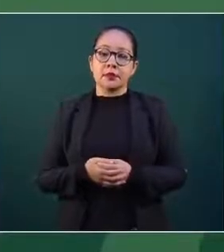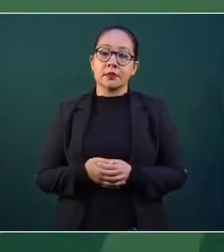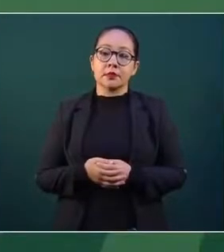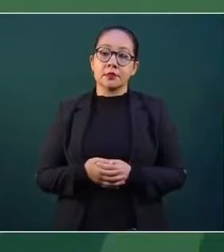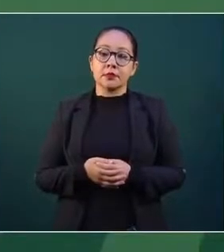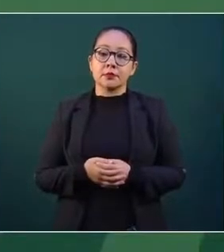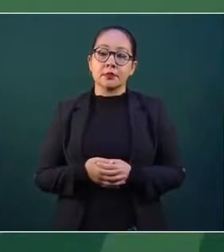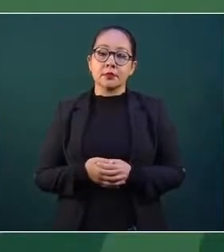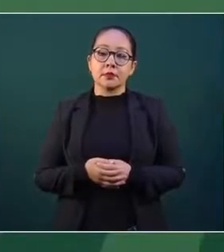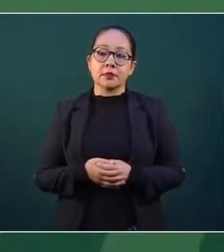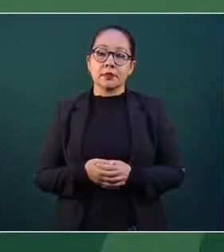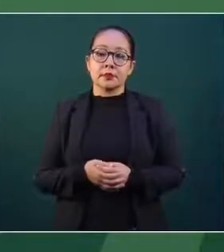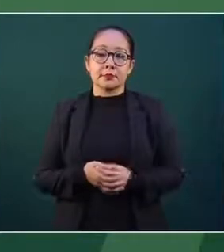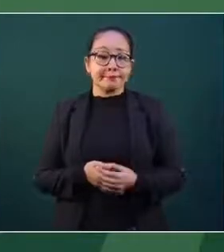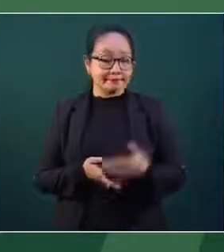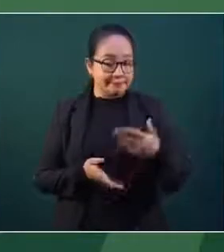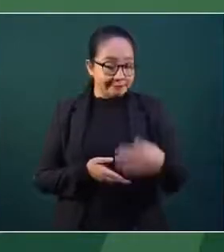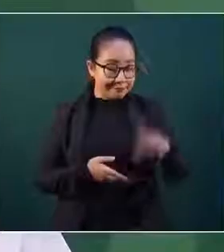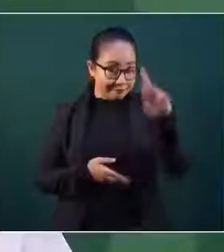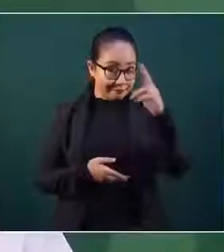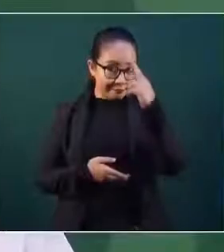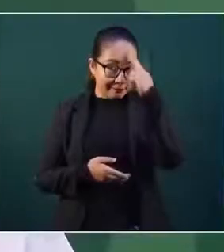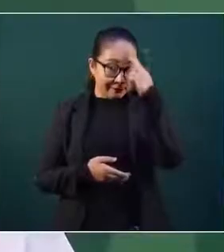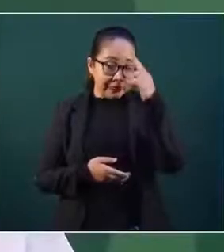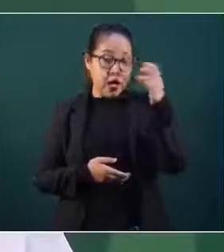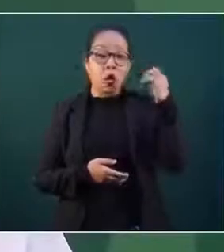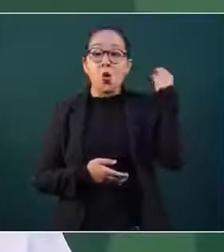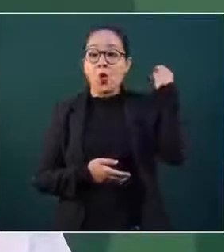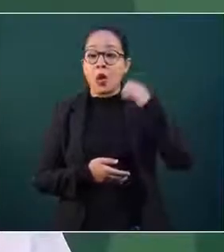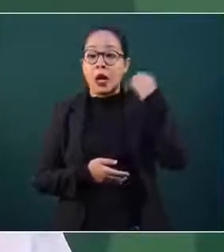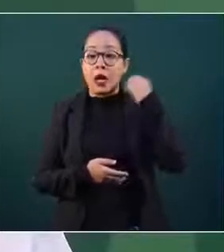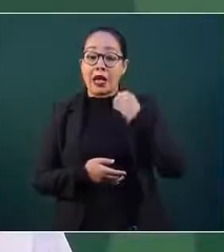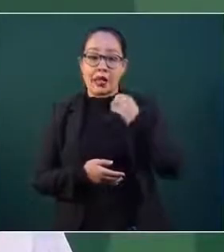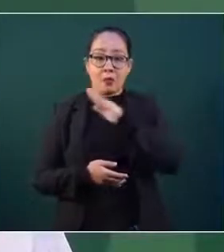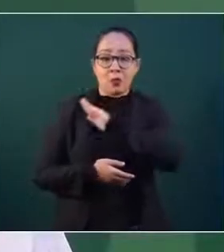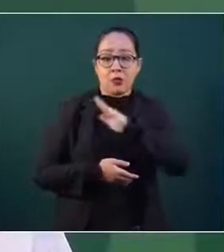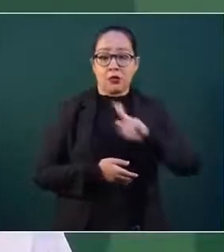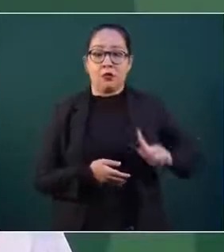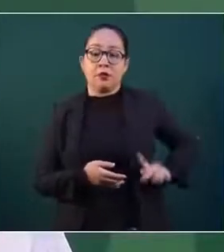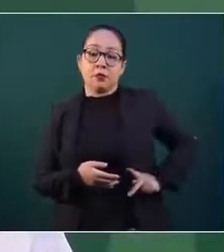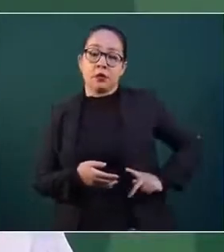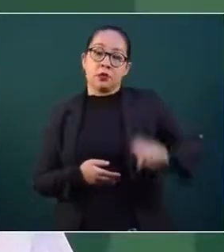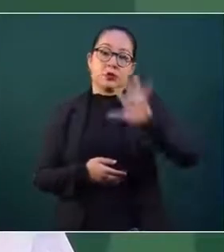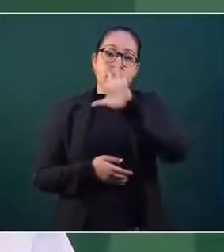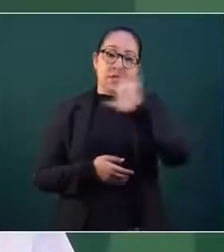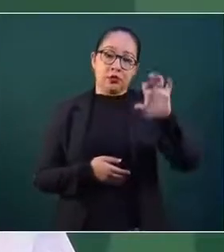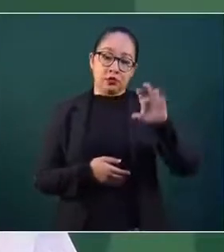Oaxaca tiene 570 municipios,